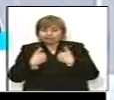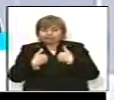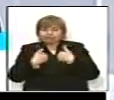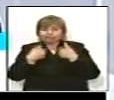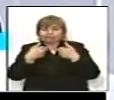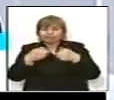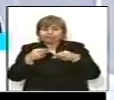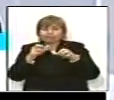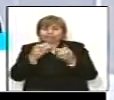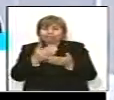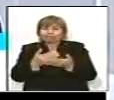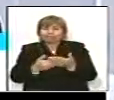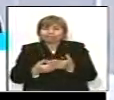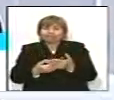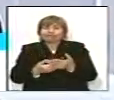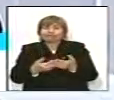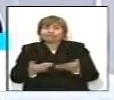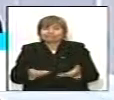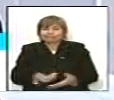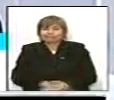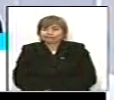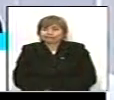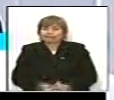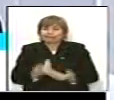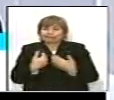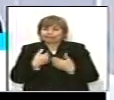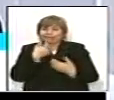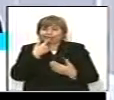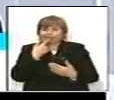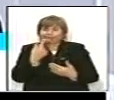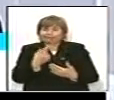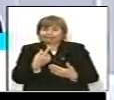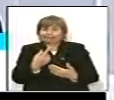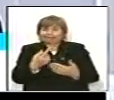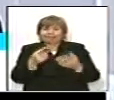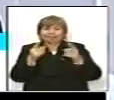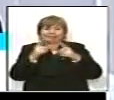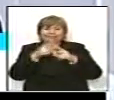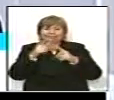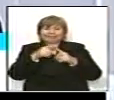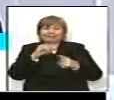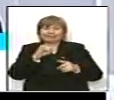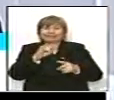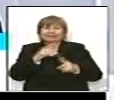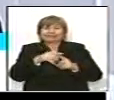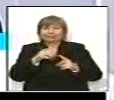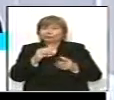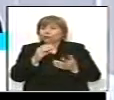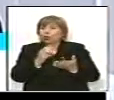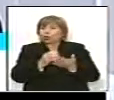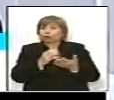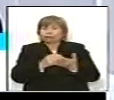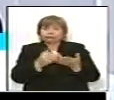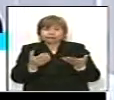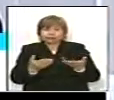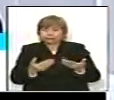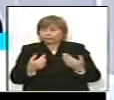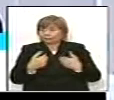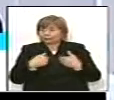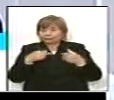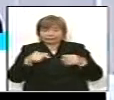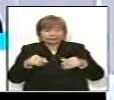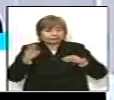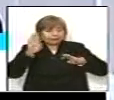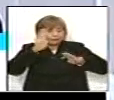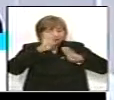inicio y reinicio de actividades mineras tiene que ver con el acceso al título de la concesión minera o contrato de explotación. Aquí tenemos un problema